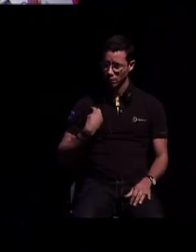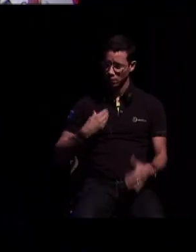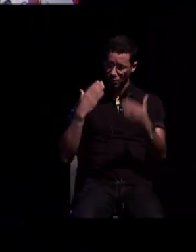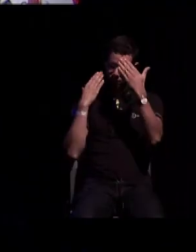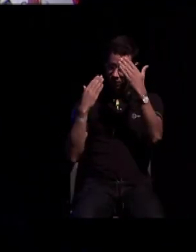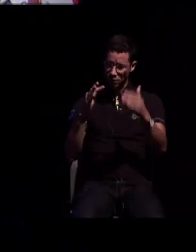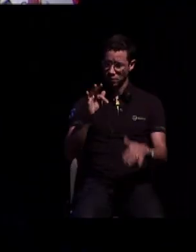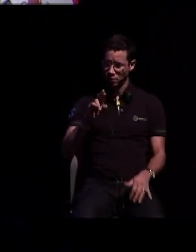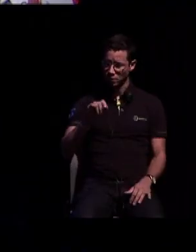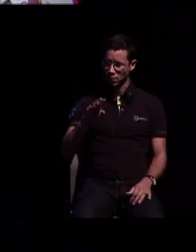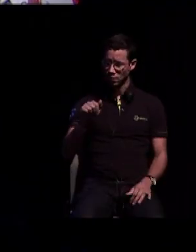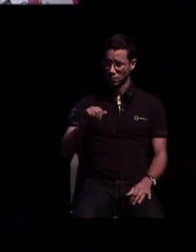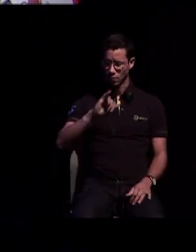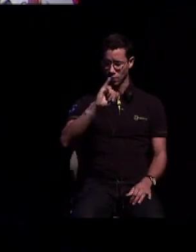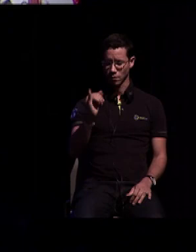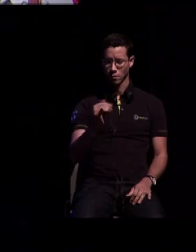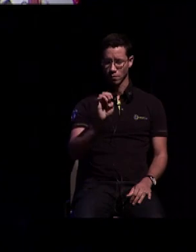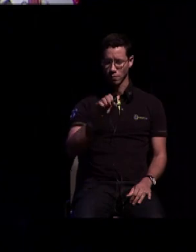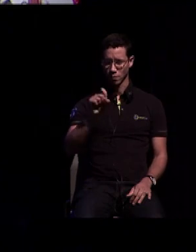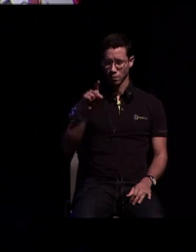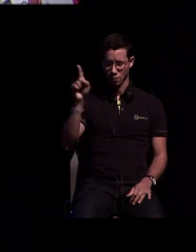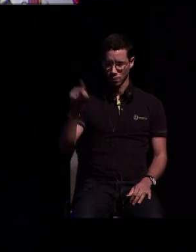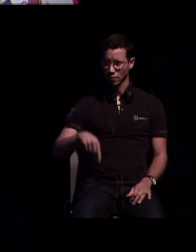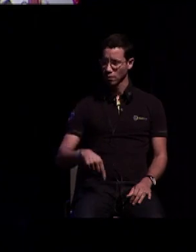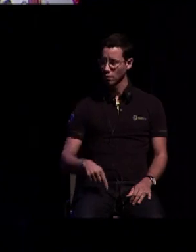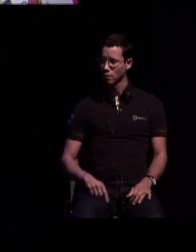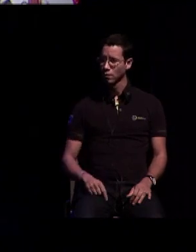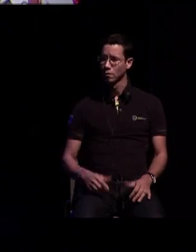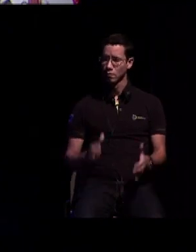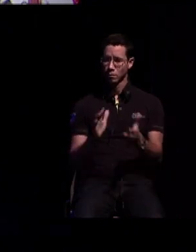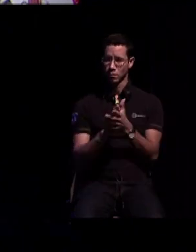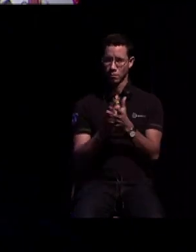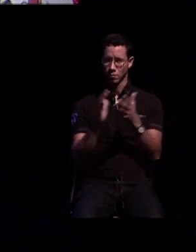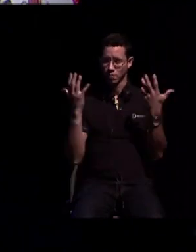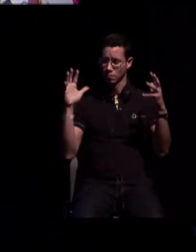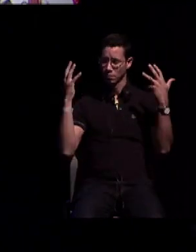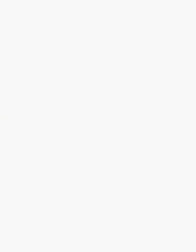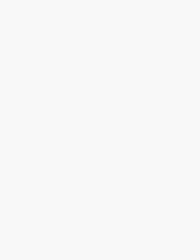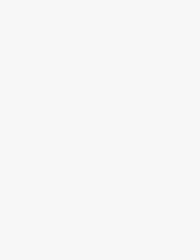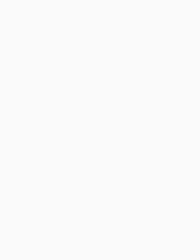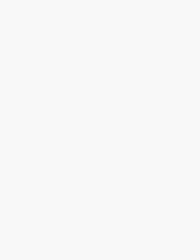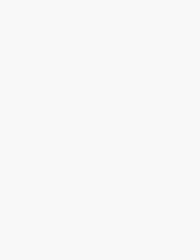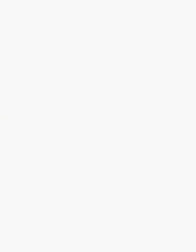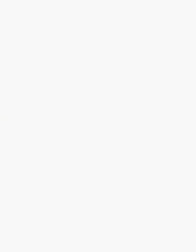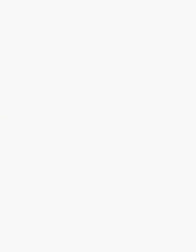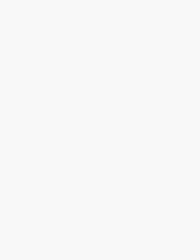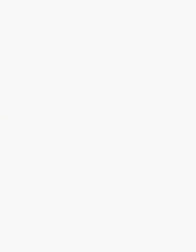gracias Jessé. Un gran aplauso para ellos, por favor, porque creo que nos han